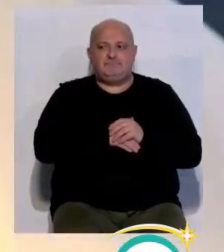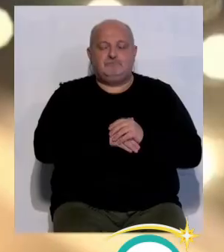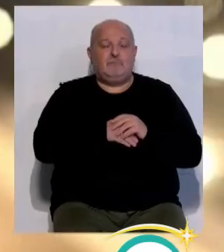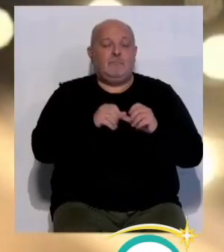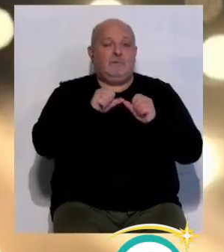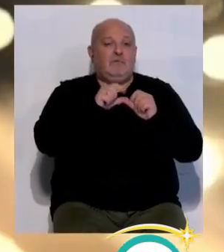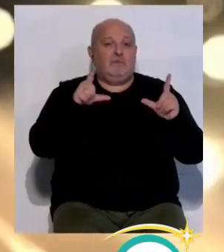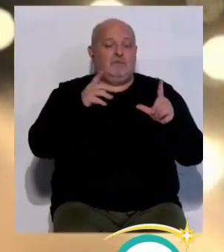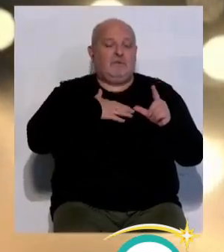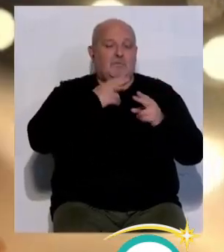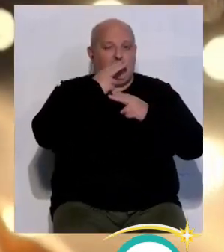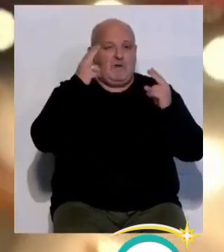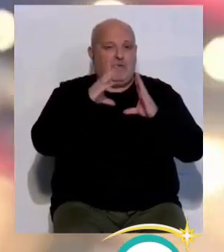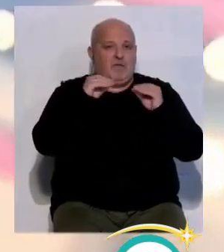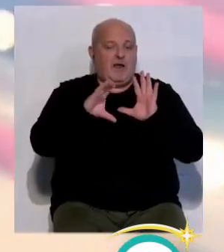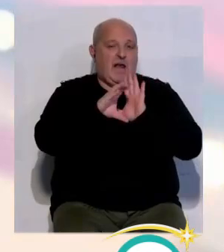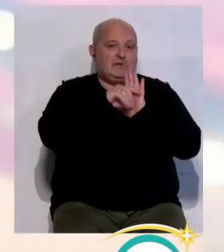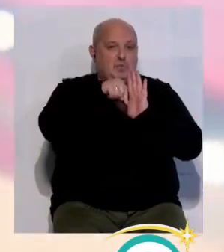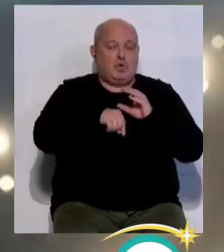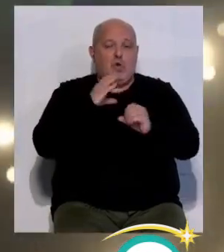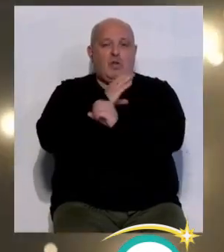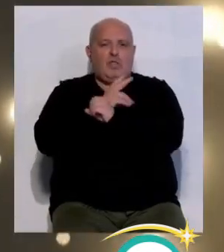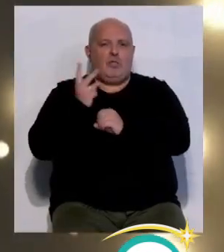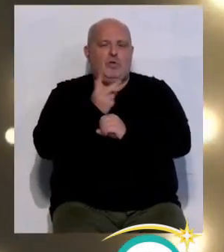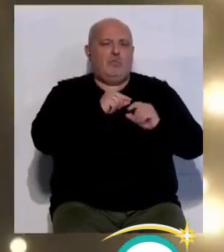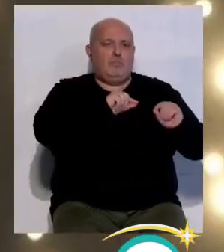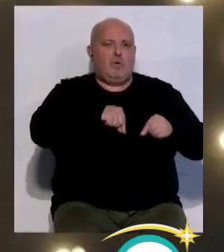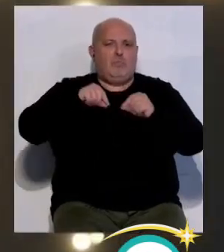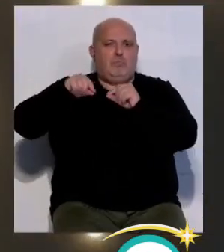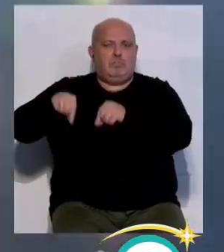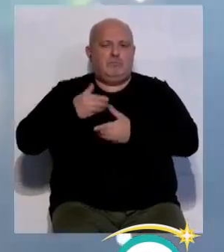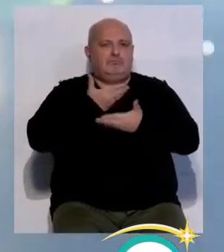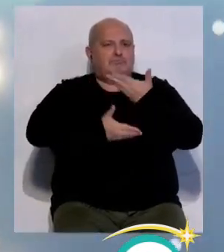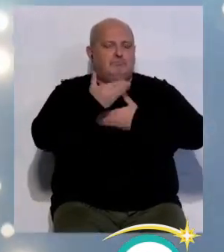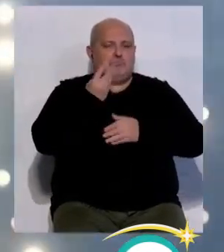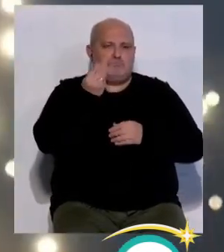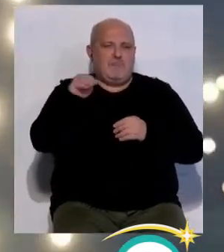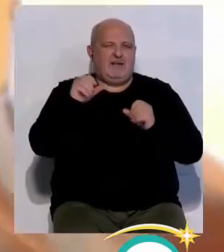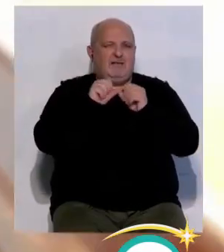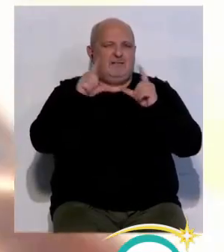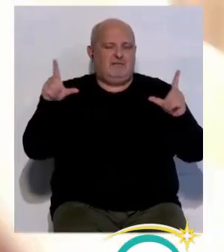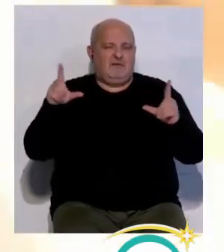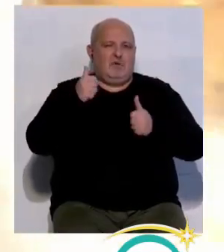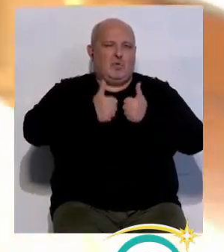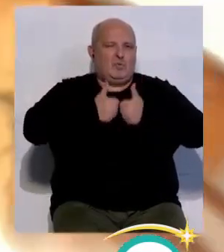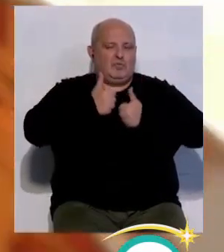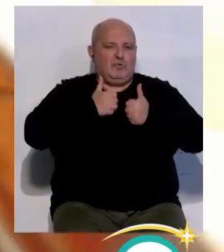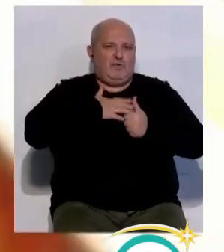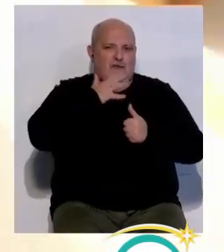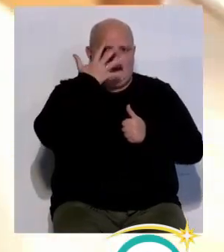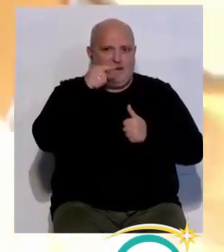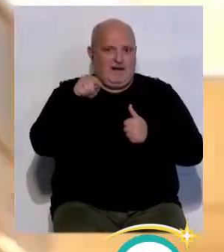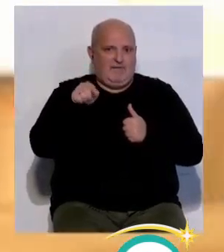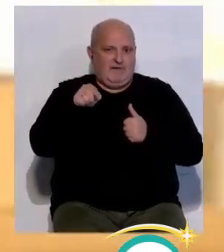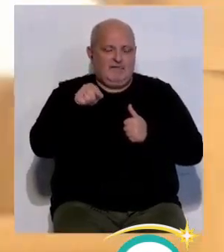La radio y televisión pública de Andalucía y Onda Cádiz han firmado un nuevo acuerdo de colaboración para la retransmisión del concurso oficial de